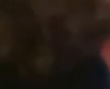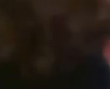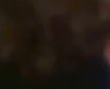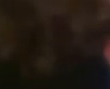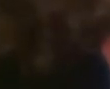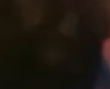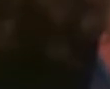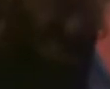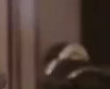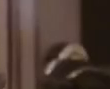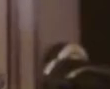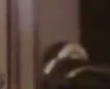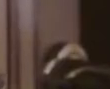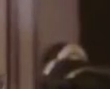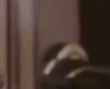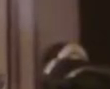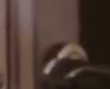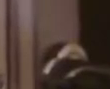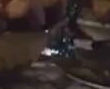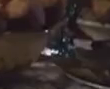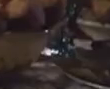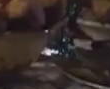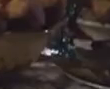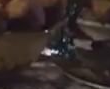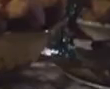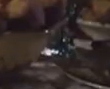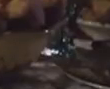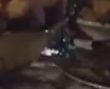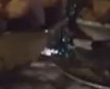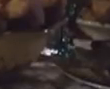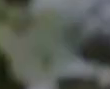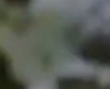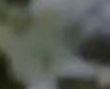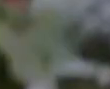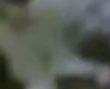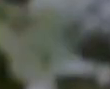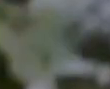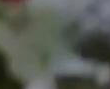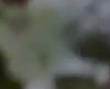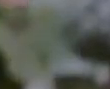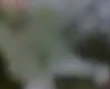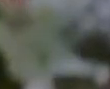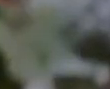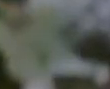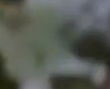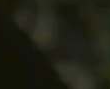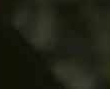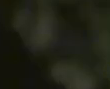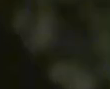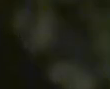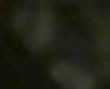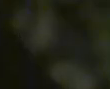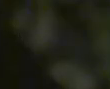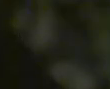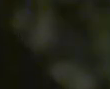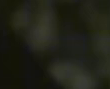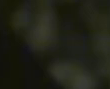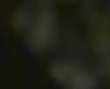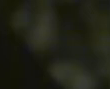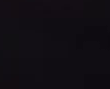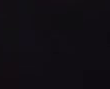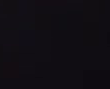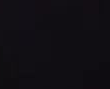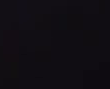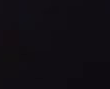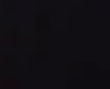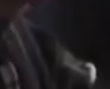Tenemos un periódico. Quisiera presentárselos. Manur sigue hablando. Gracias. Como decía, se aprovechan de que